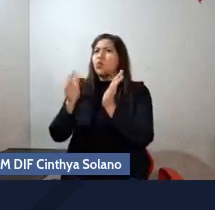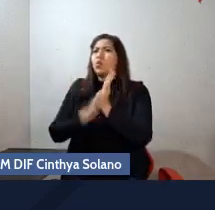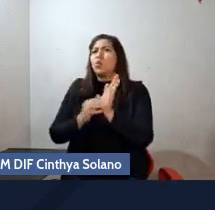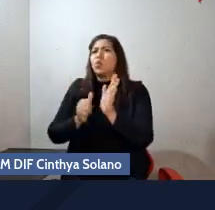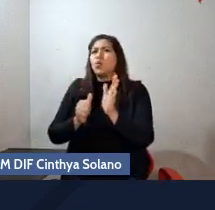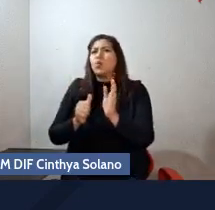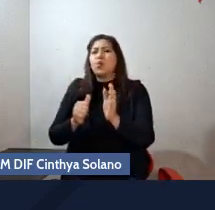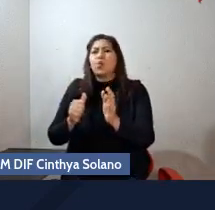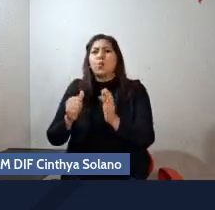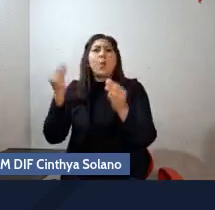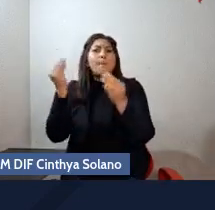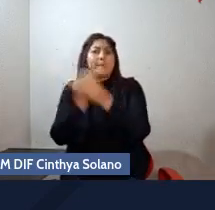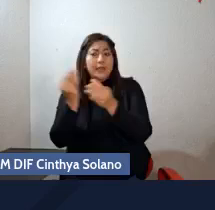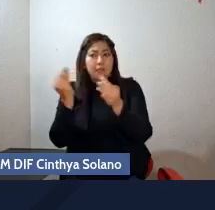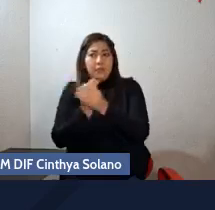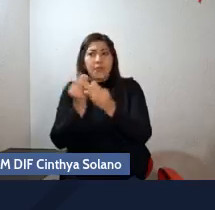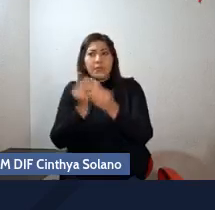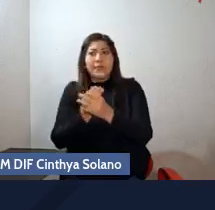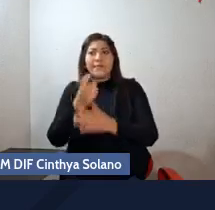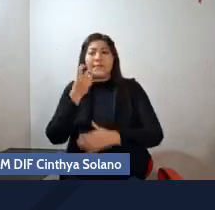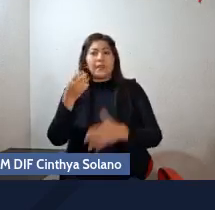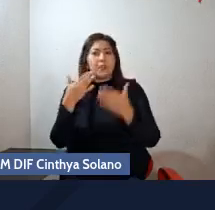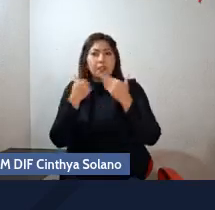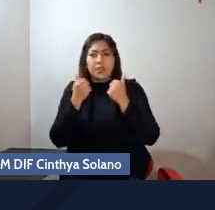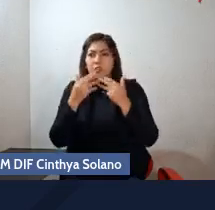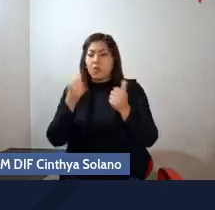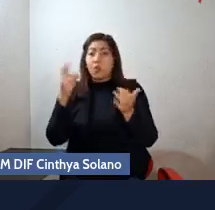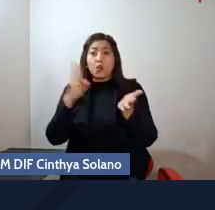no tendría ningún efecto contra terceros.